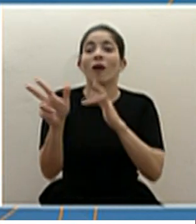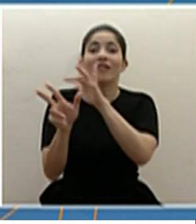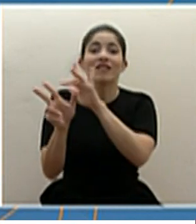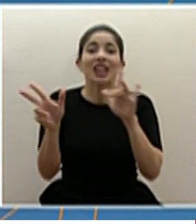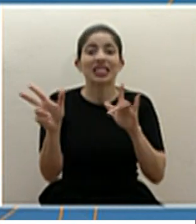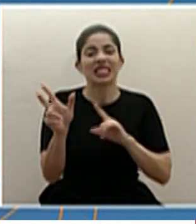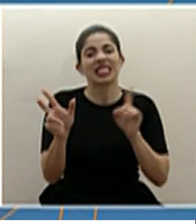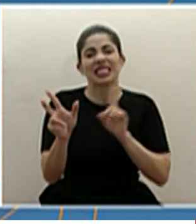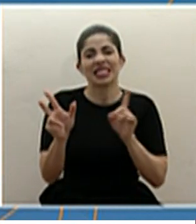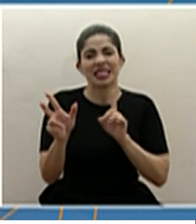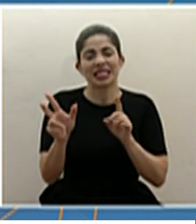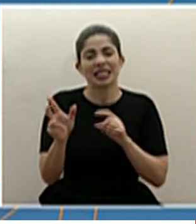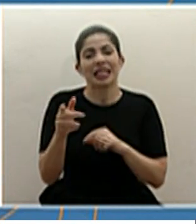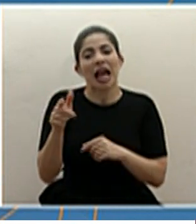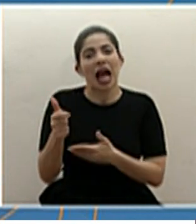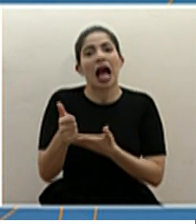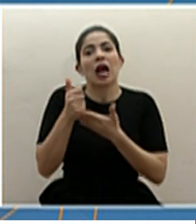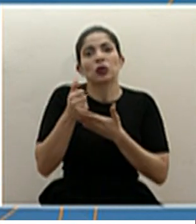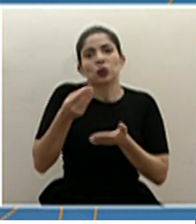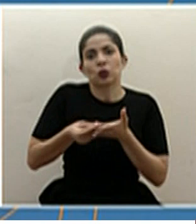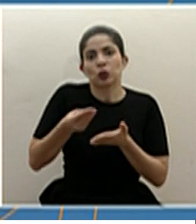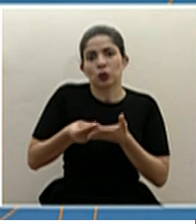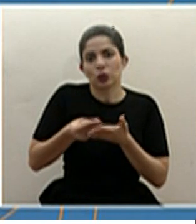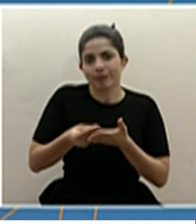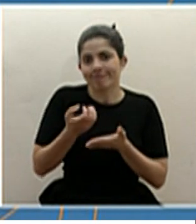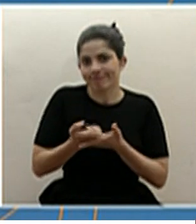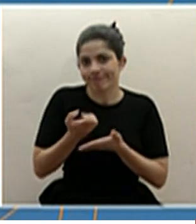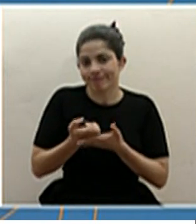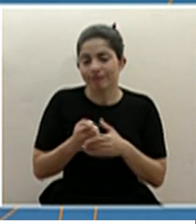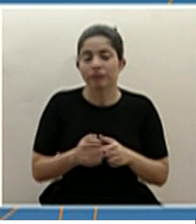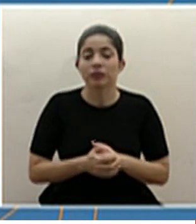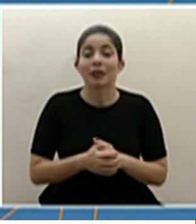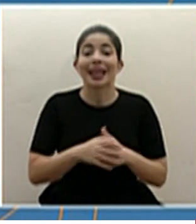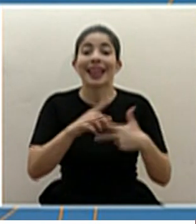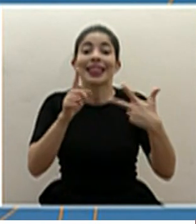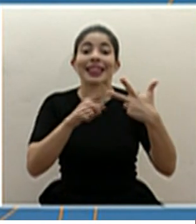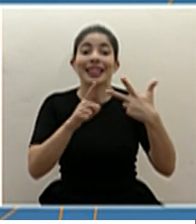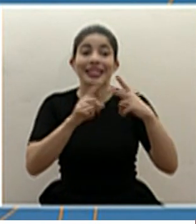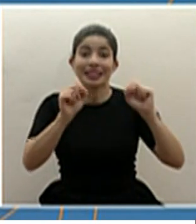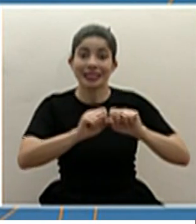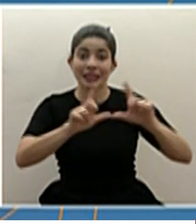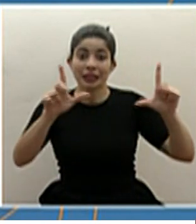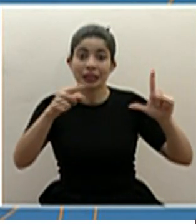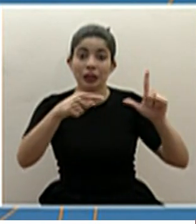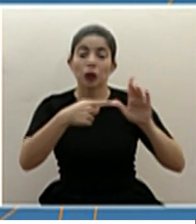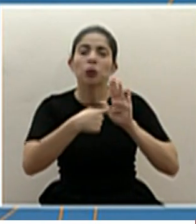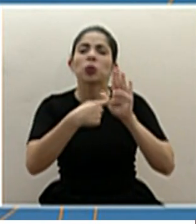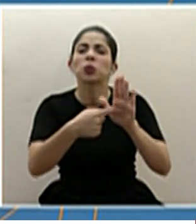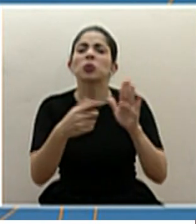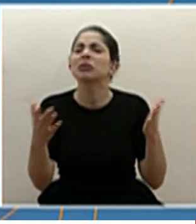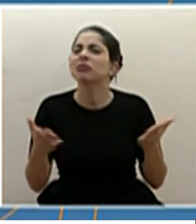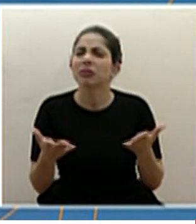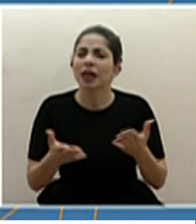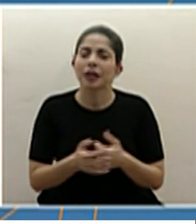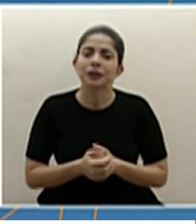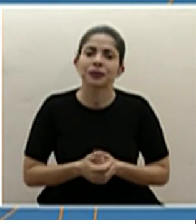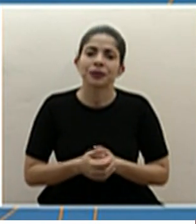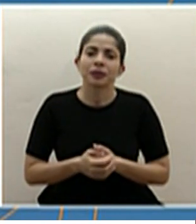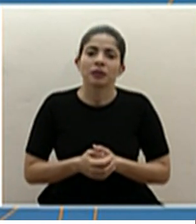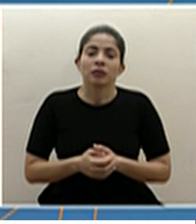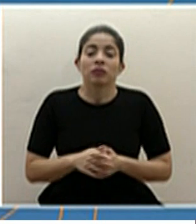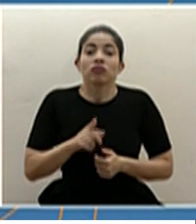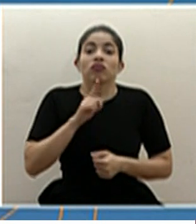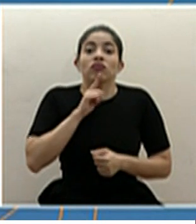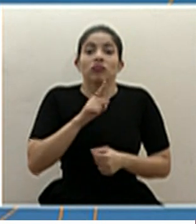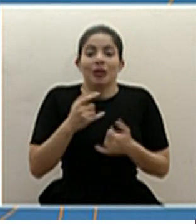Esto ayudaría mucho en términos de costo. Y la tercera lámina, lo que estamos mostrando es lo que en